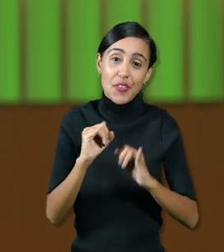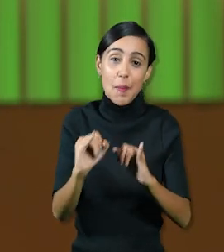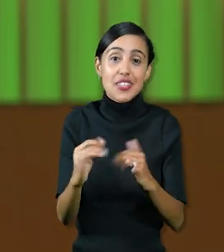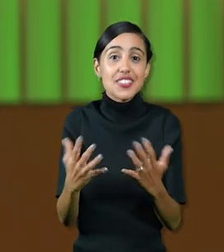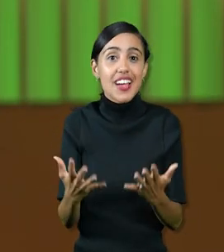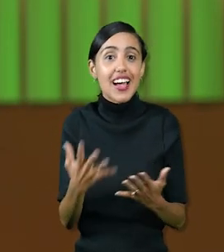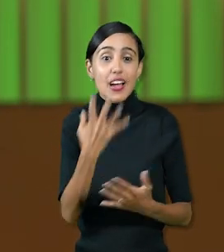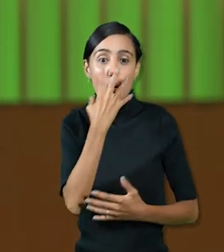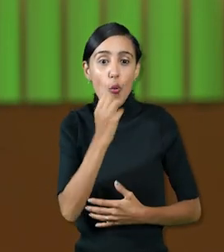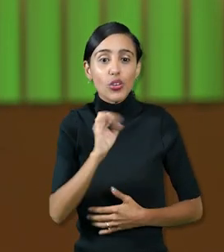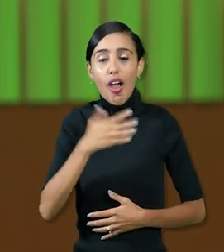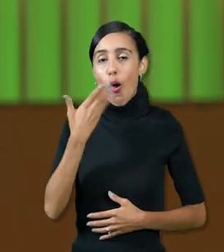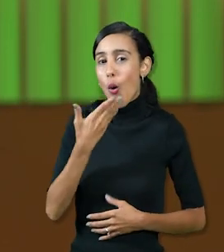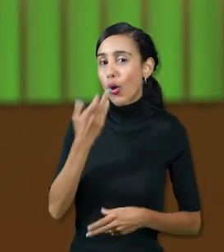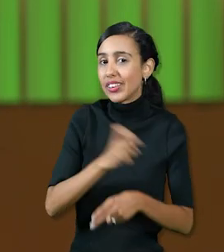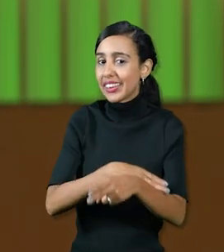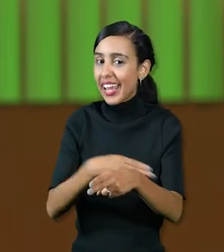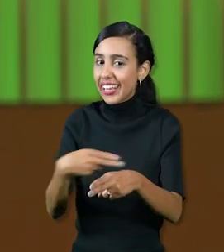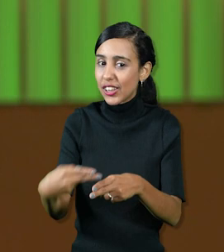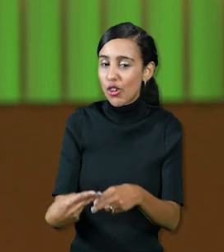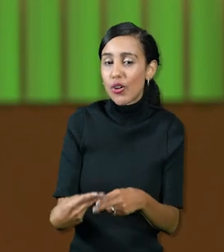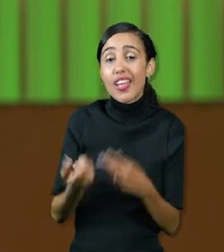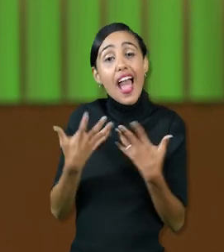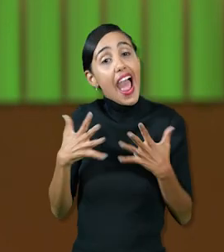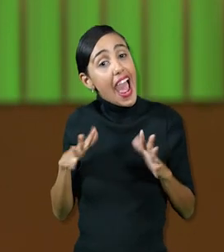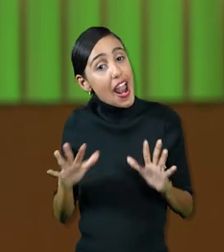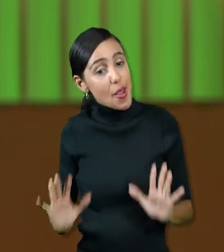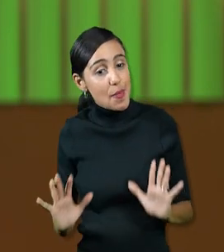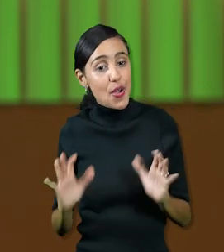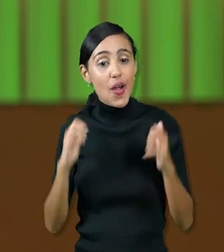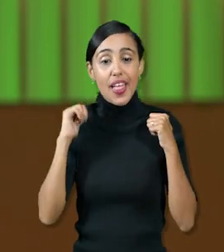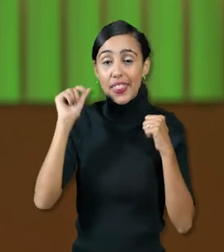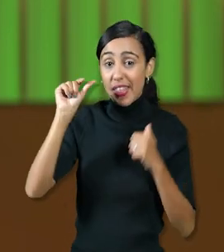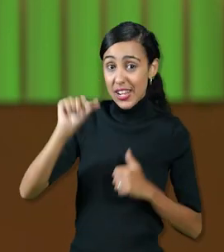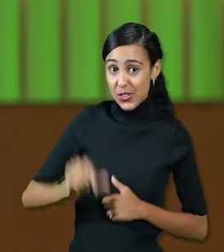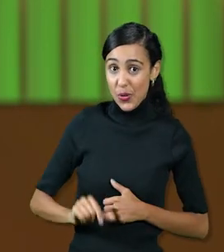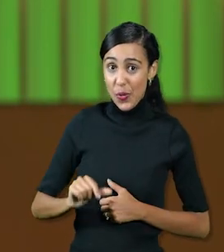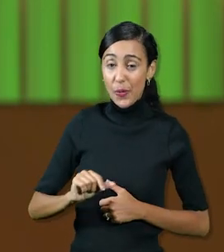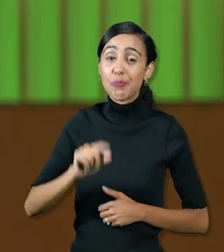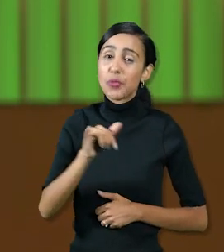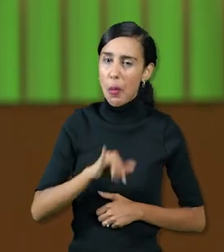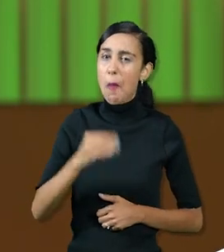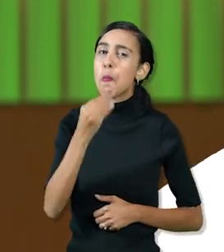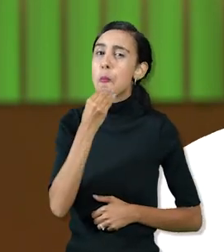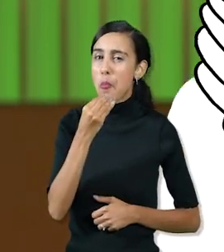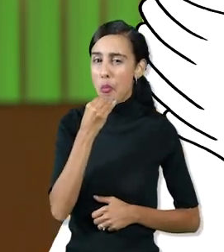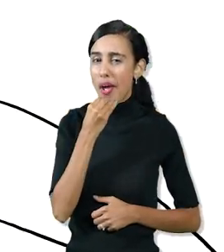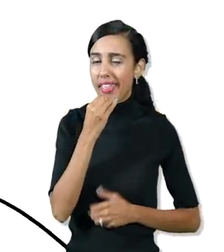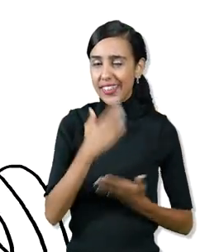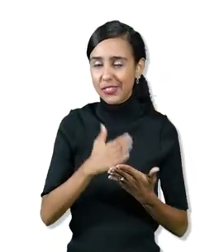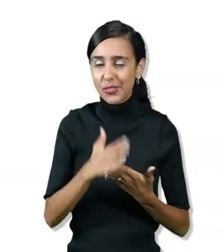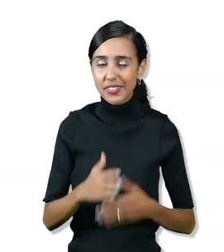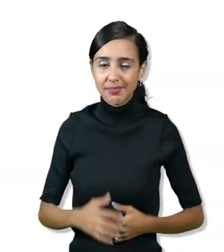les gusta contar historias, a lo mejor la dirección es algo que, a lo que pueden acercarse.